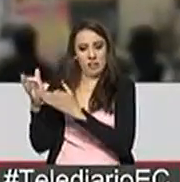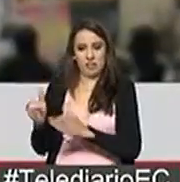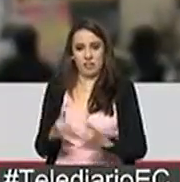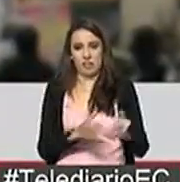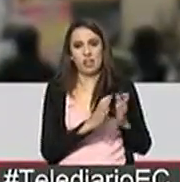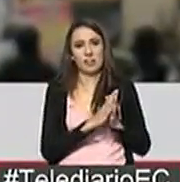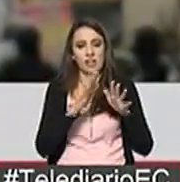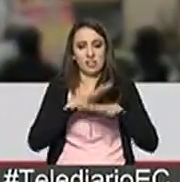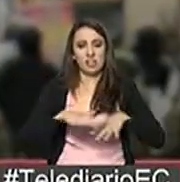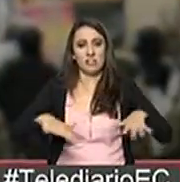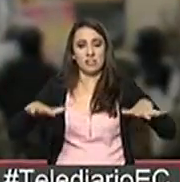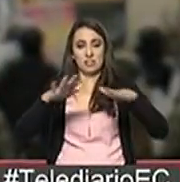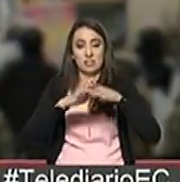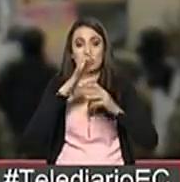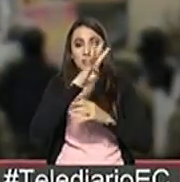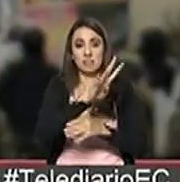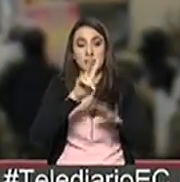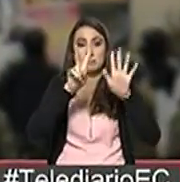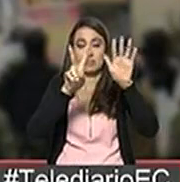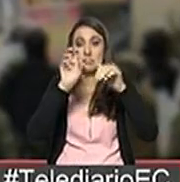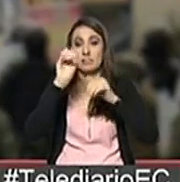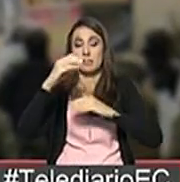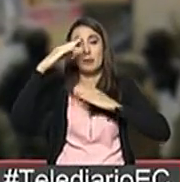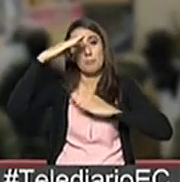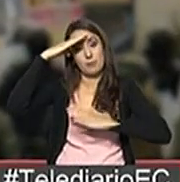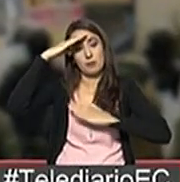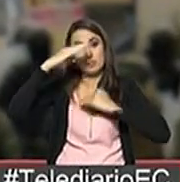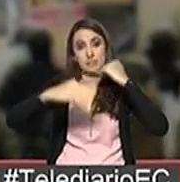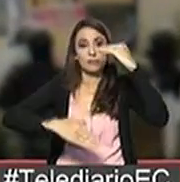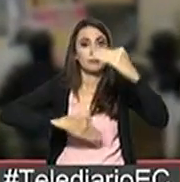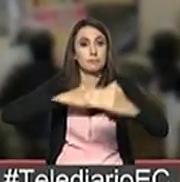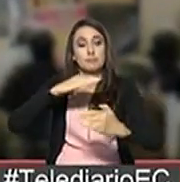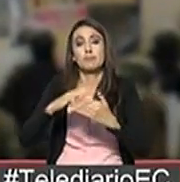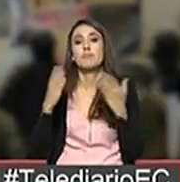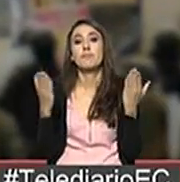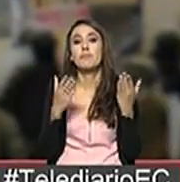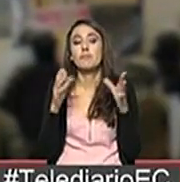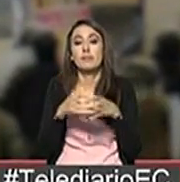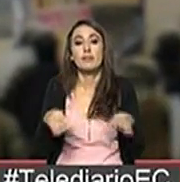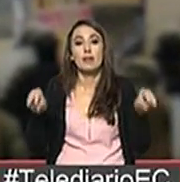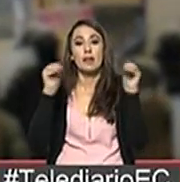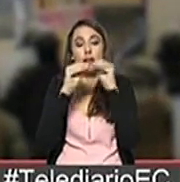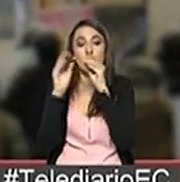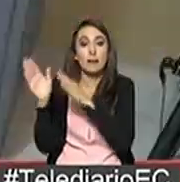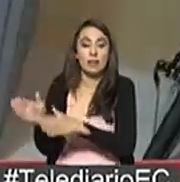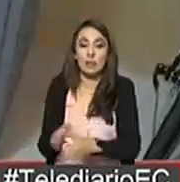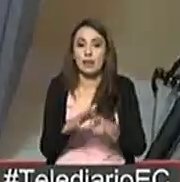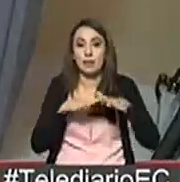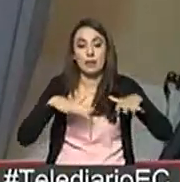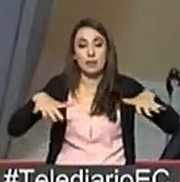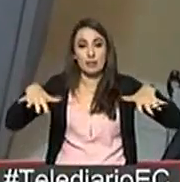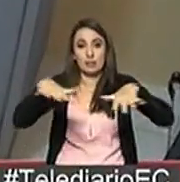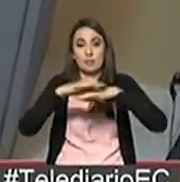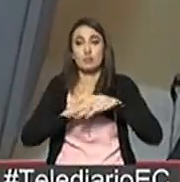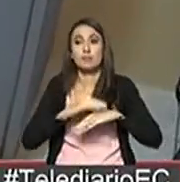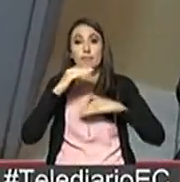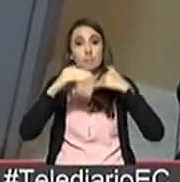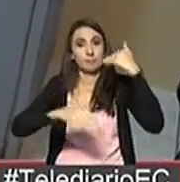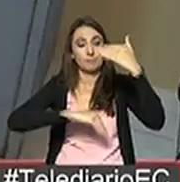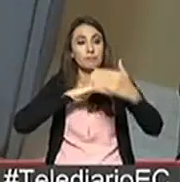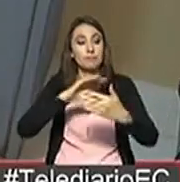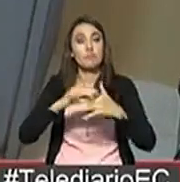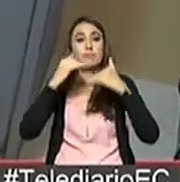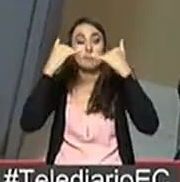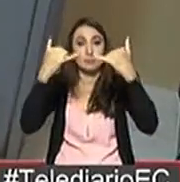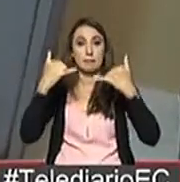11 días de protestas, 470 policías y 80 militares resultaron heridos a nivel nacional. La mayoría fueron tratados en el Hospital